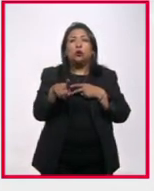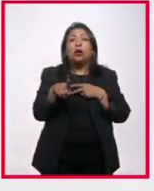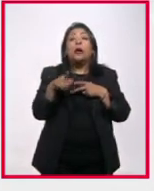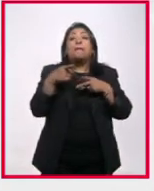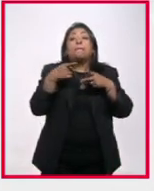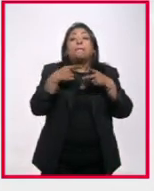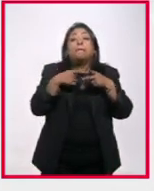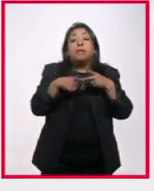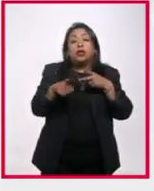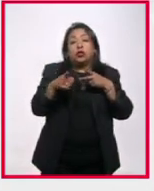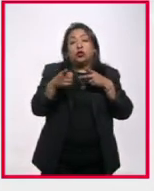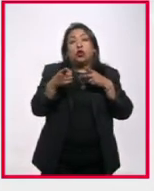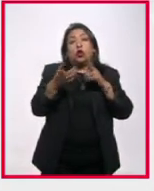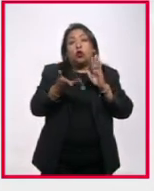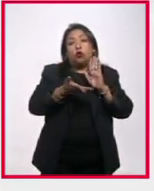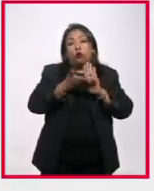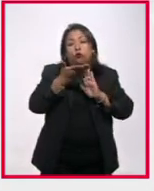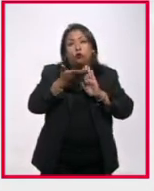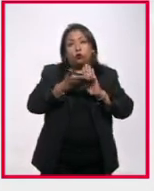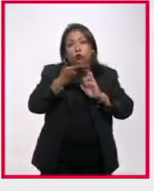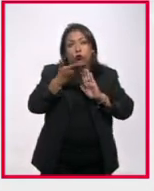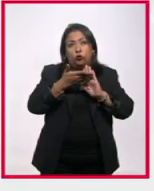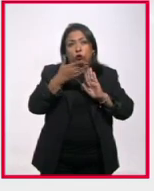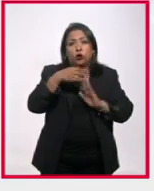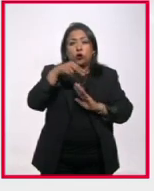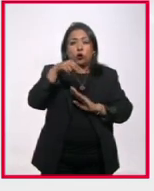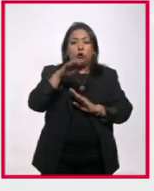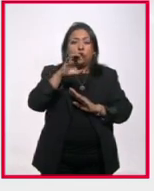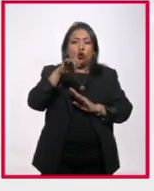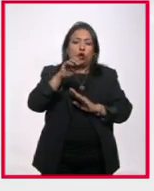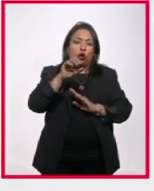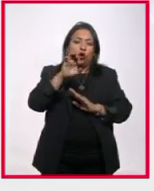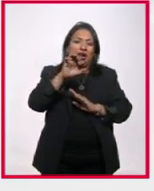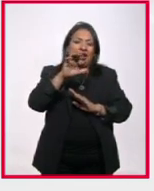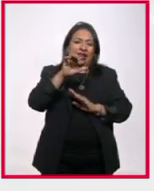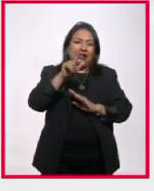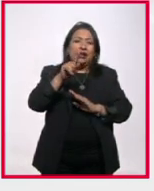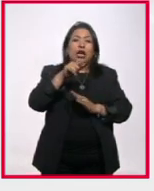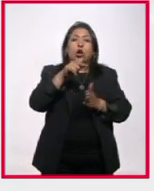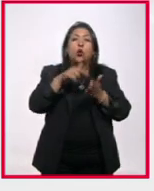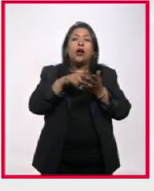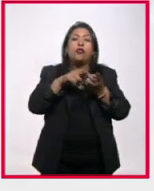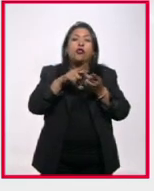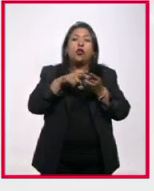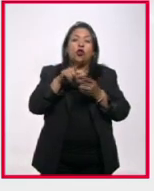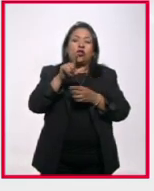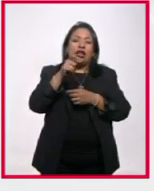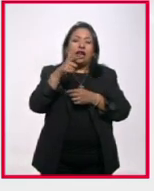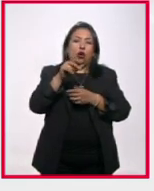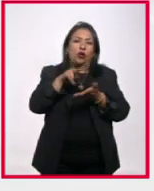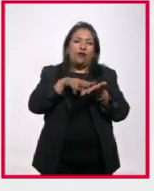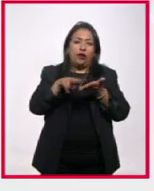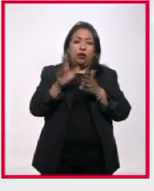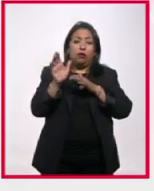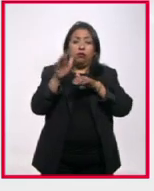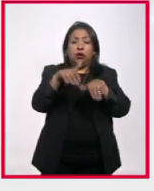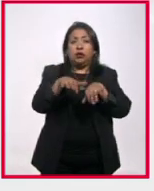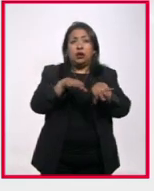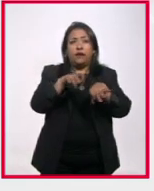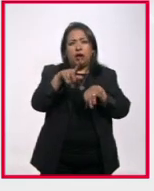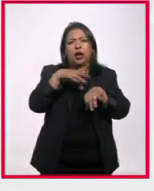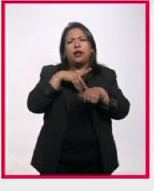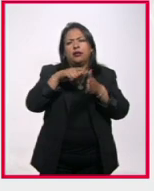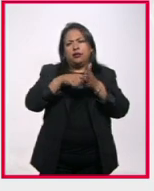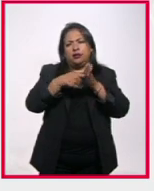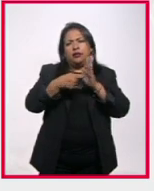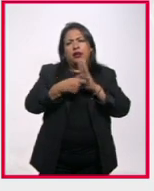desde que se inició la construcción de la planta nucleoeléctrica Laguna Verde. Uh-huh. Y él entró a trabajar ahí como